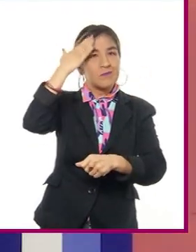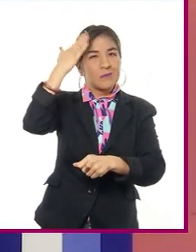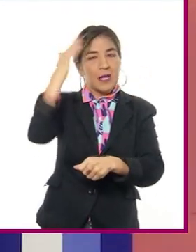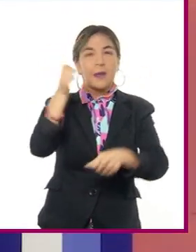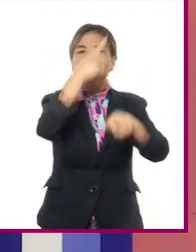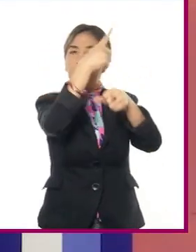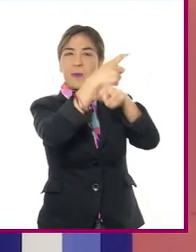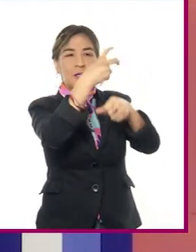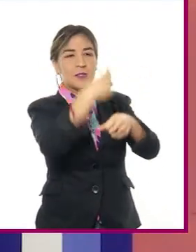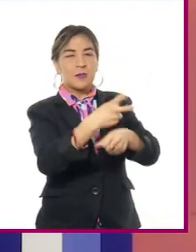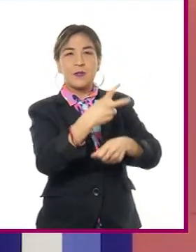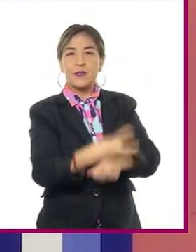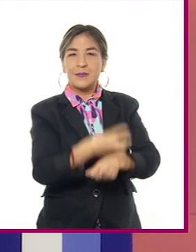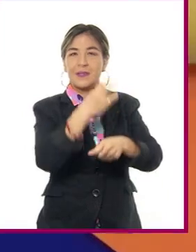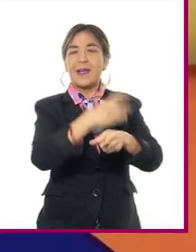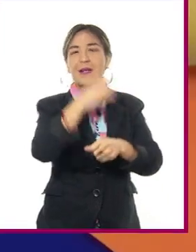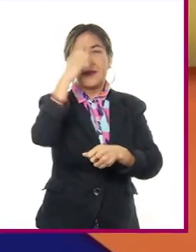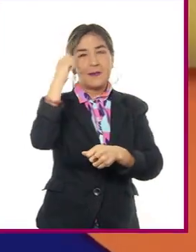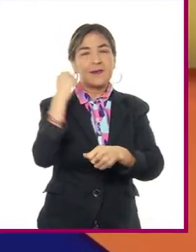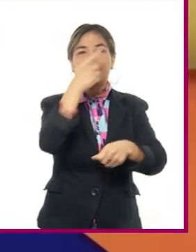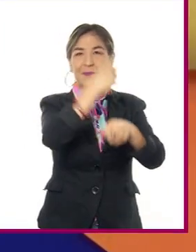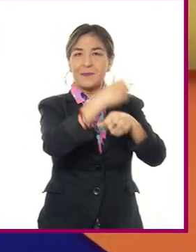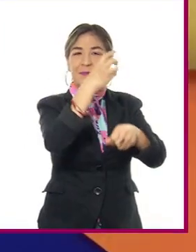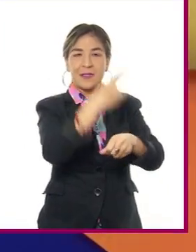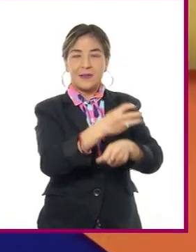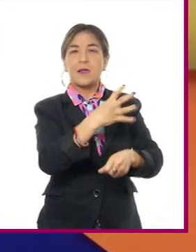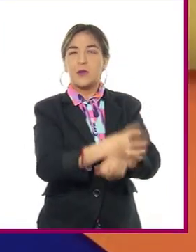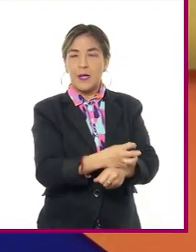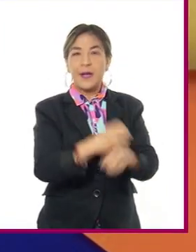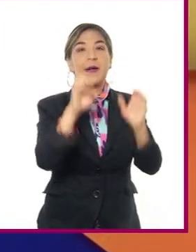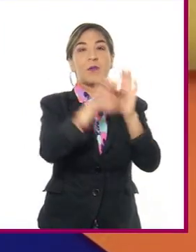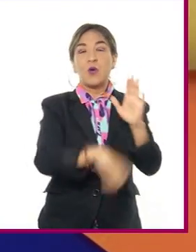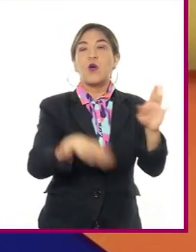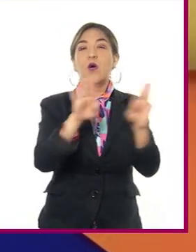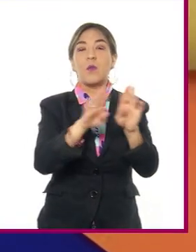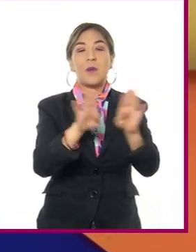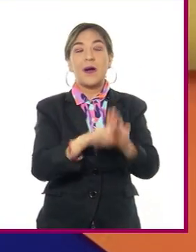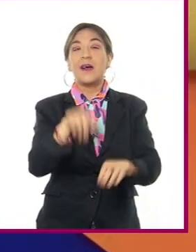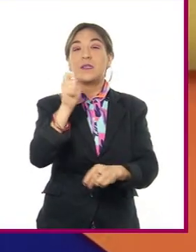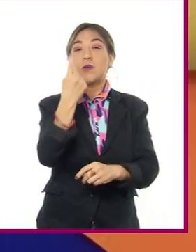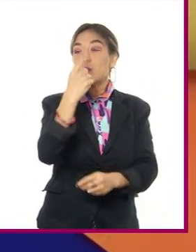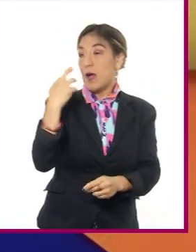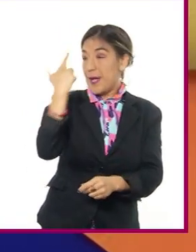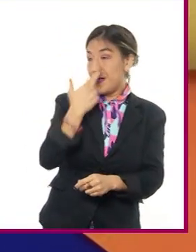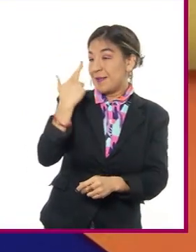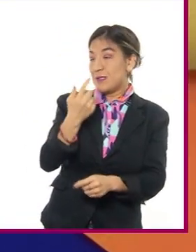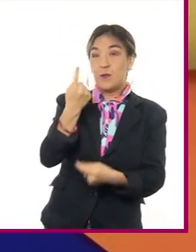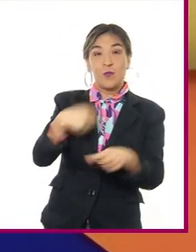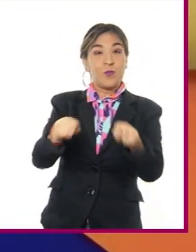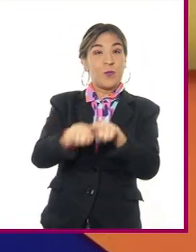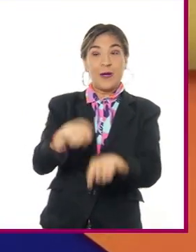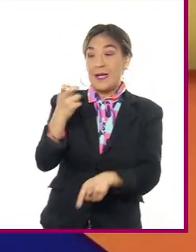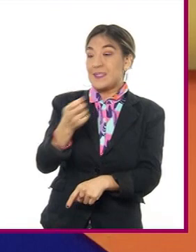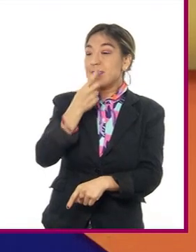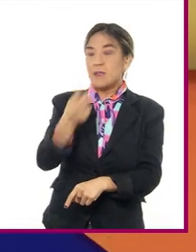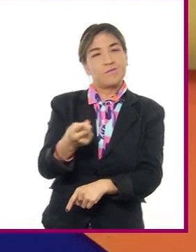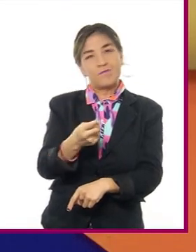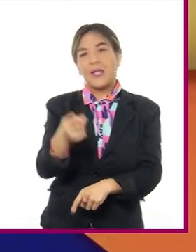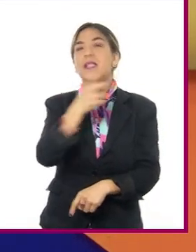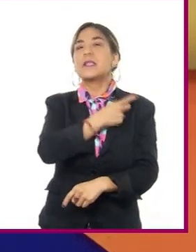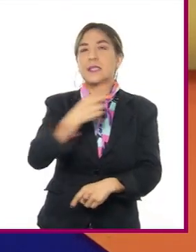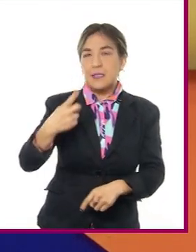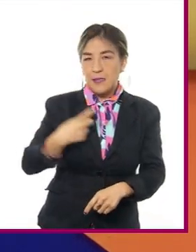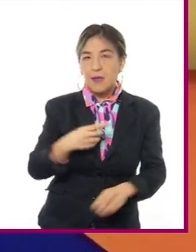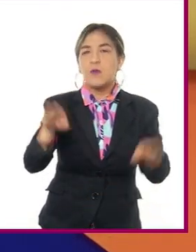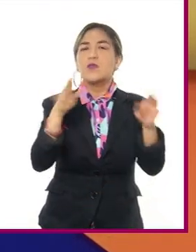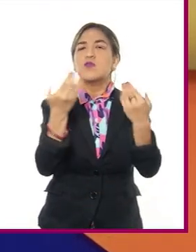las reglas que los componen. Es decir, no se reduce a revisar lo que dice, sino a tener un